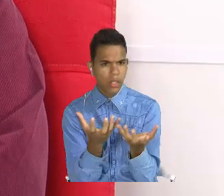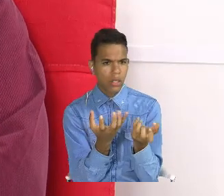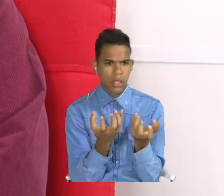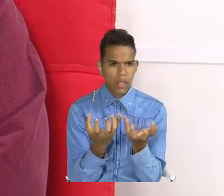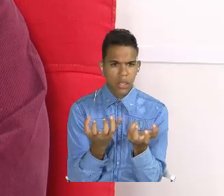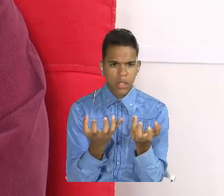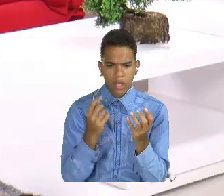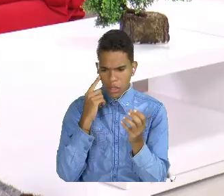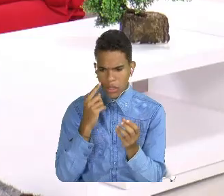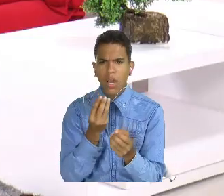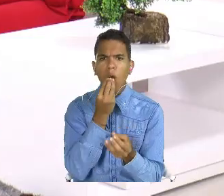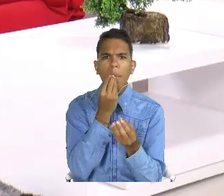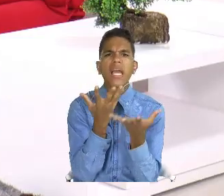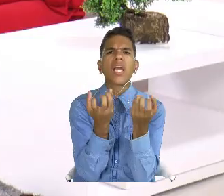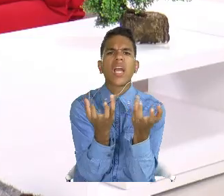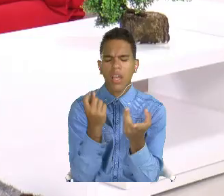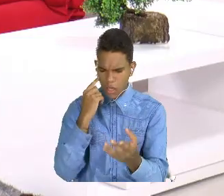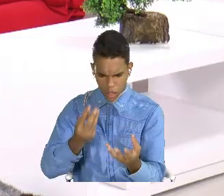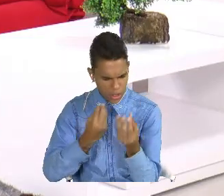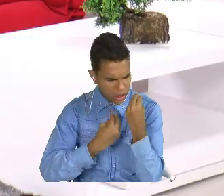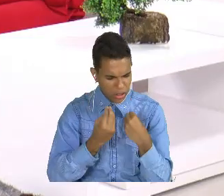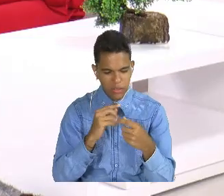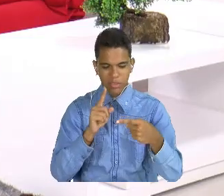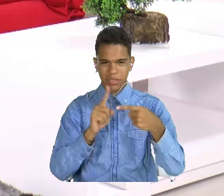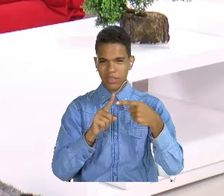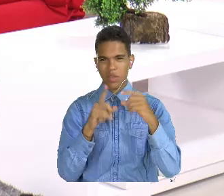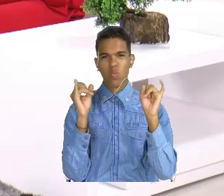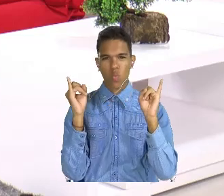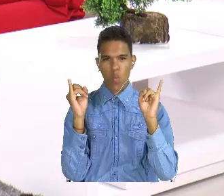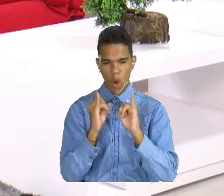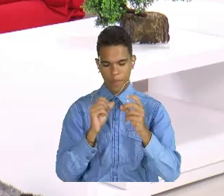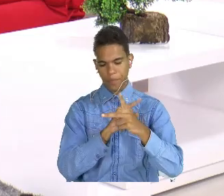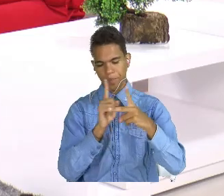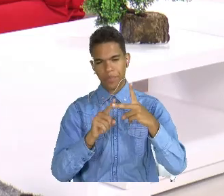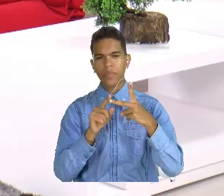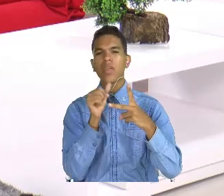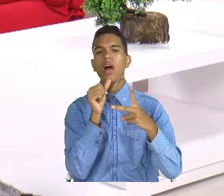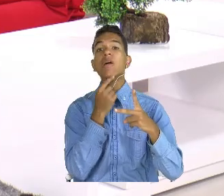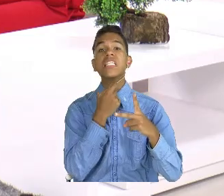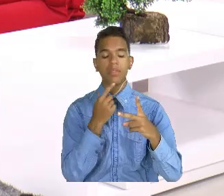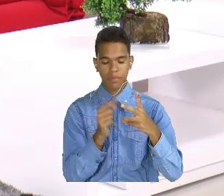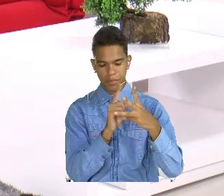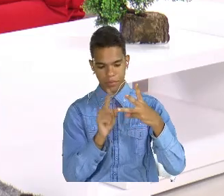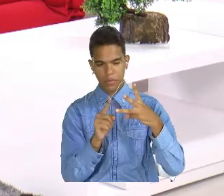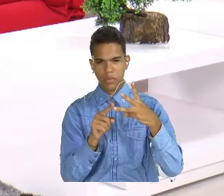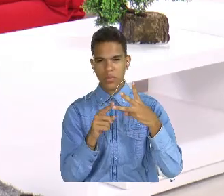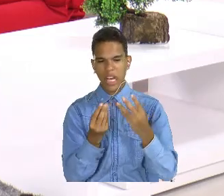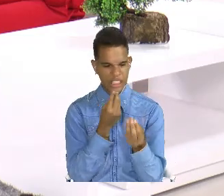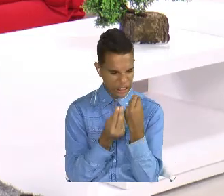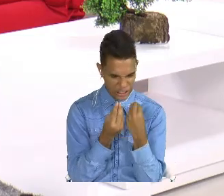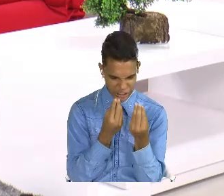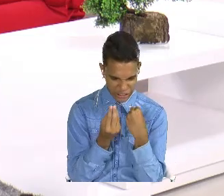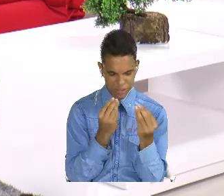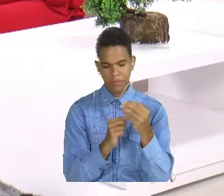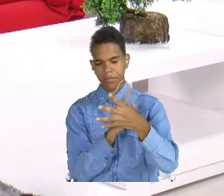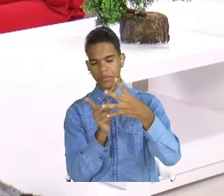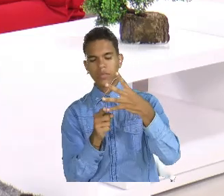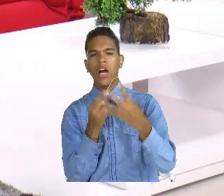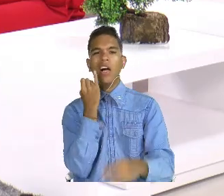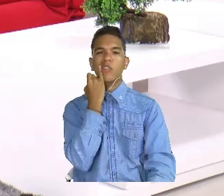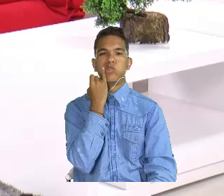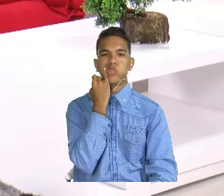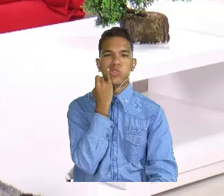La polifagia, la pérdida de peso y la poliuria, que es la otra, que es la como está tomando bastante líquido, comienza a orinar